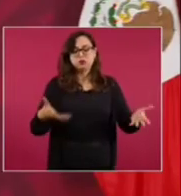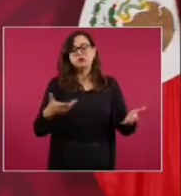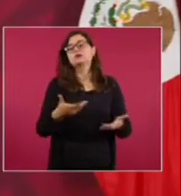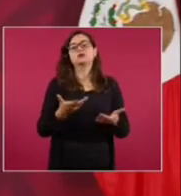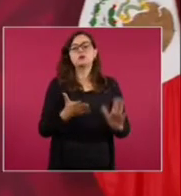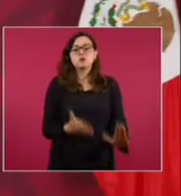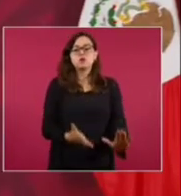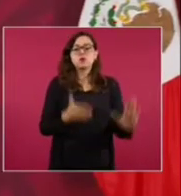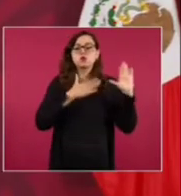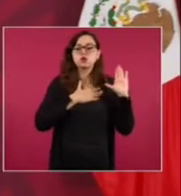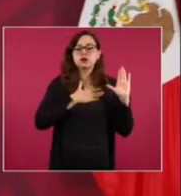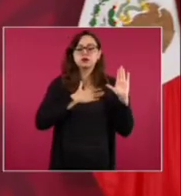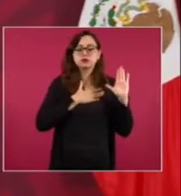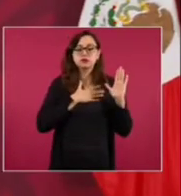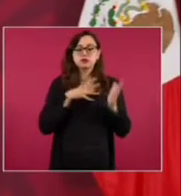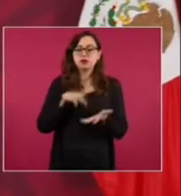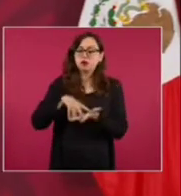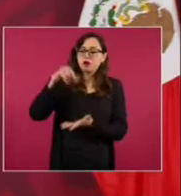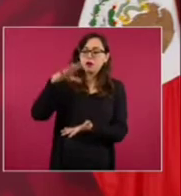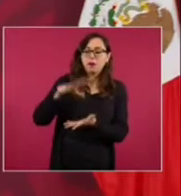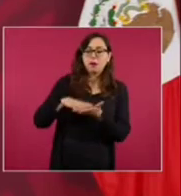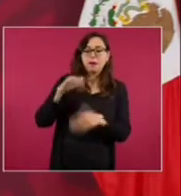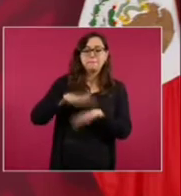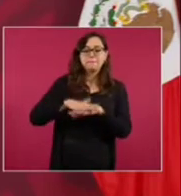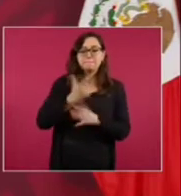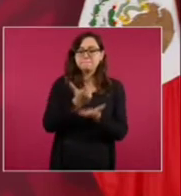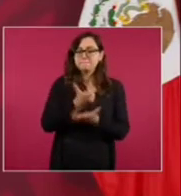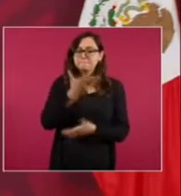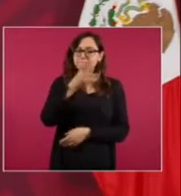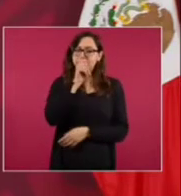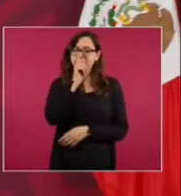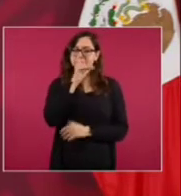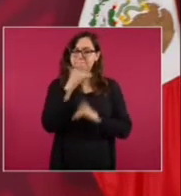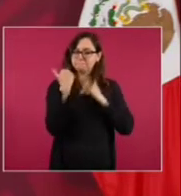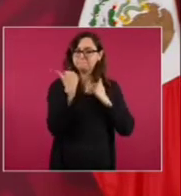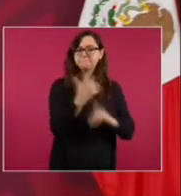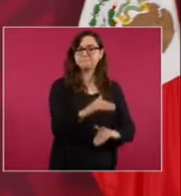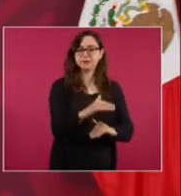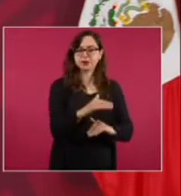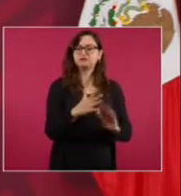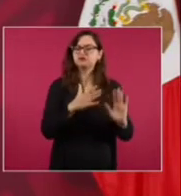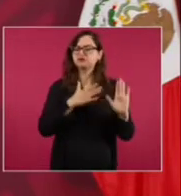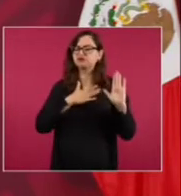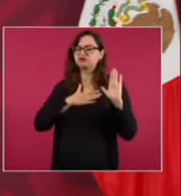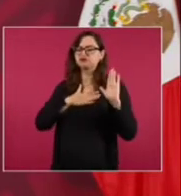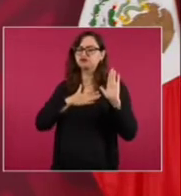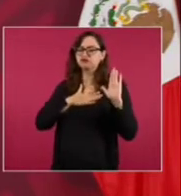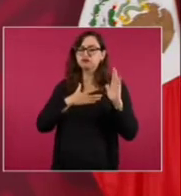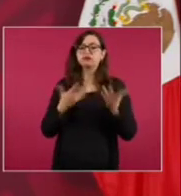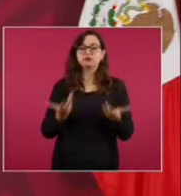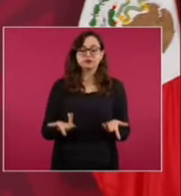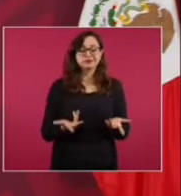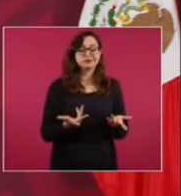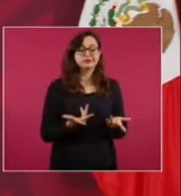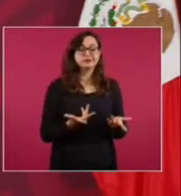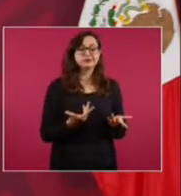harina de maíz. Incluso estamos buscando la posibilidad de que